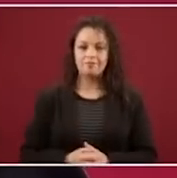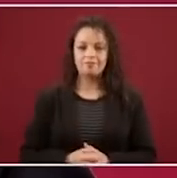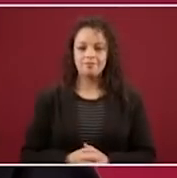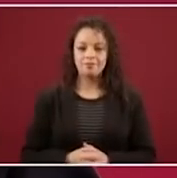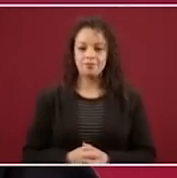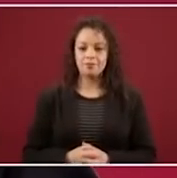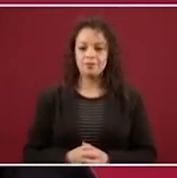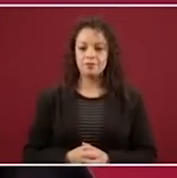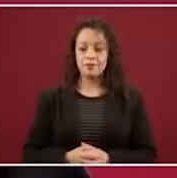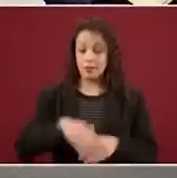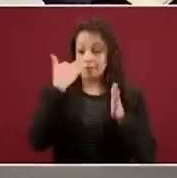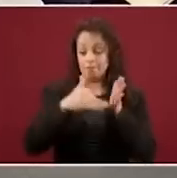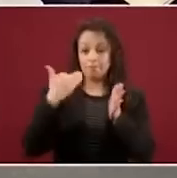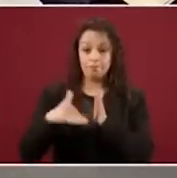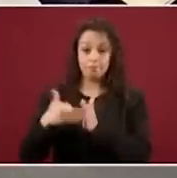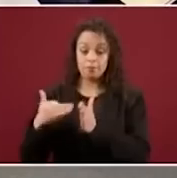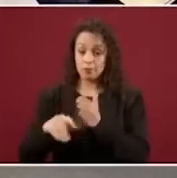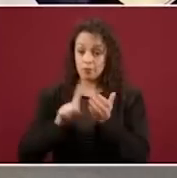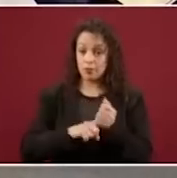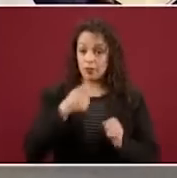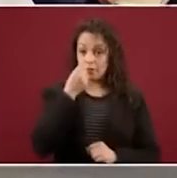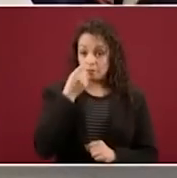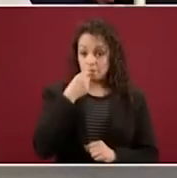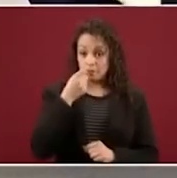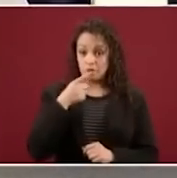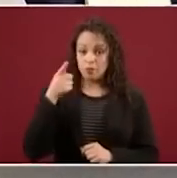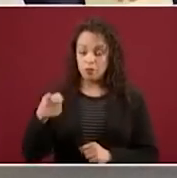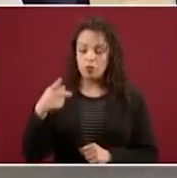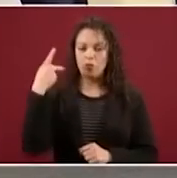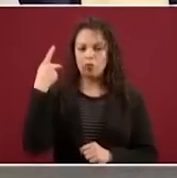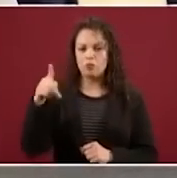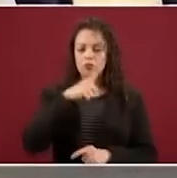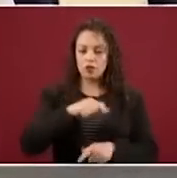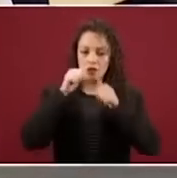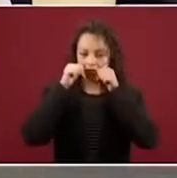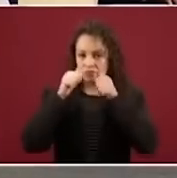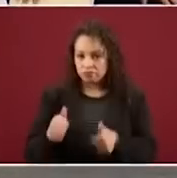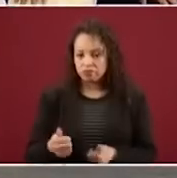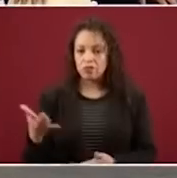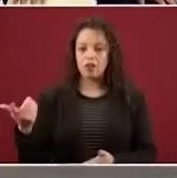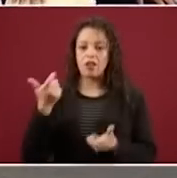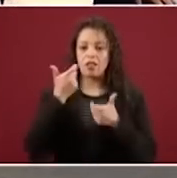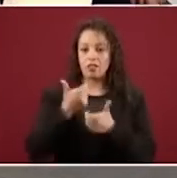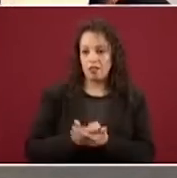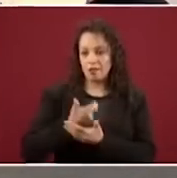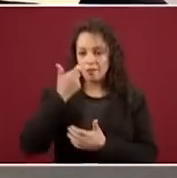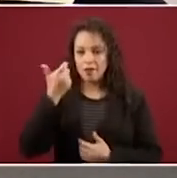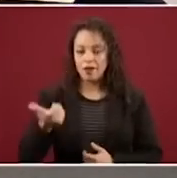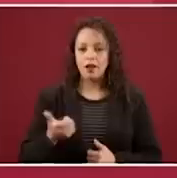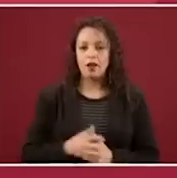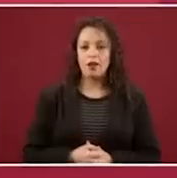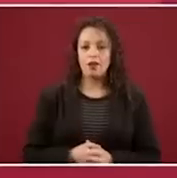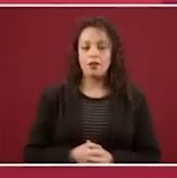Si faltan medicamentos, si está mal el servicio, si se cobran